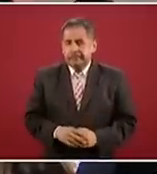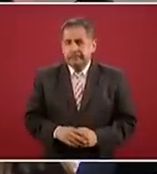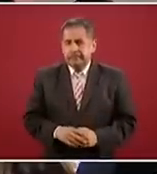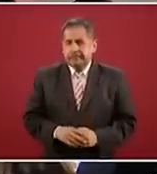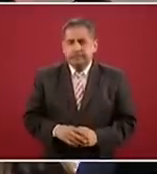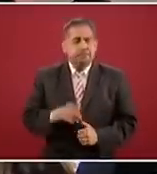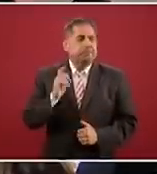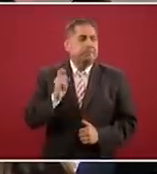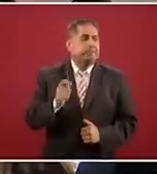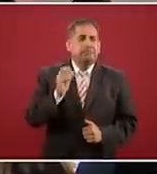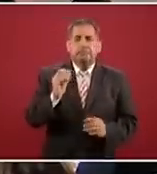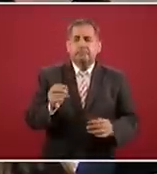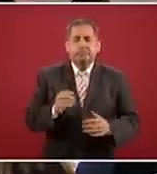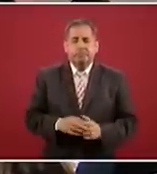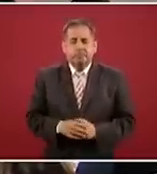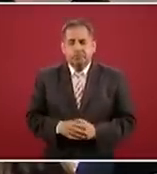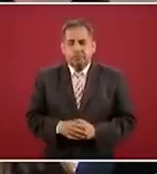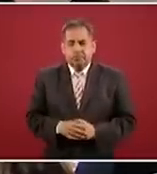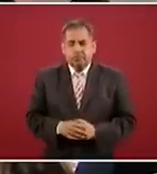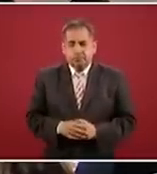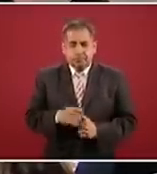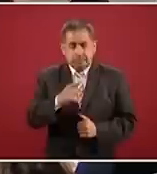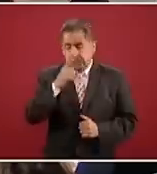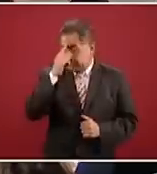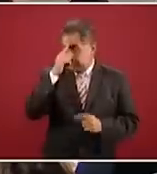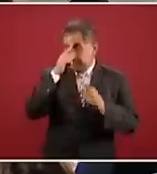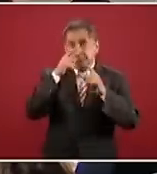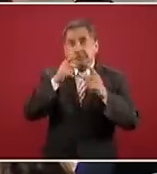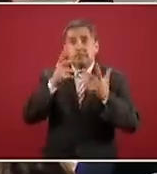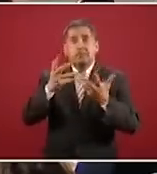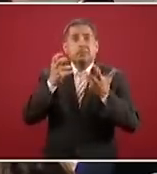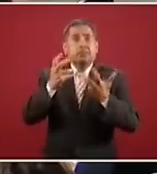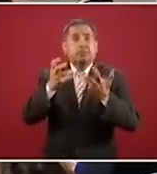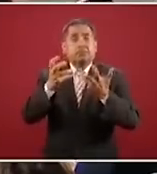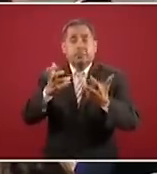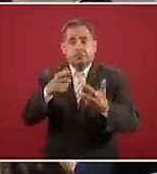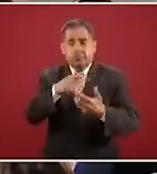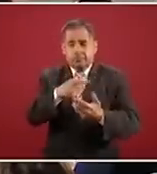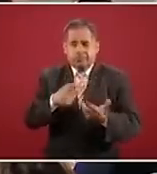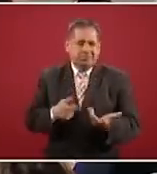o cuando a eso se aspira,